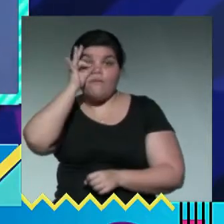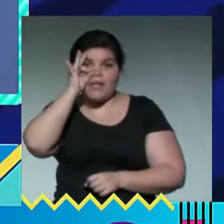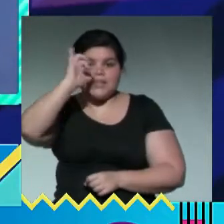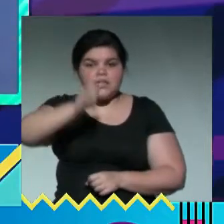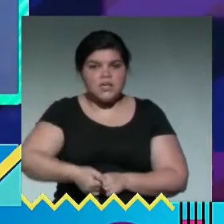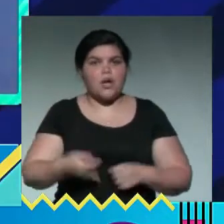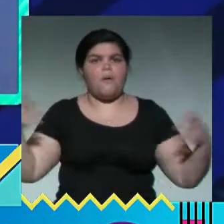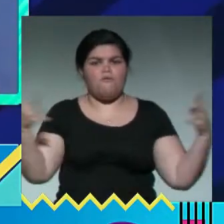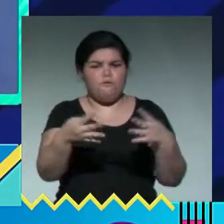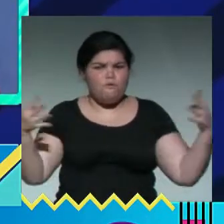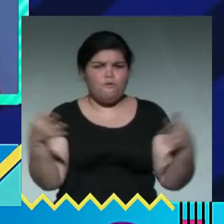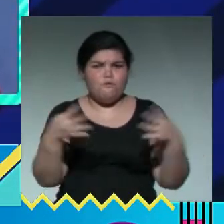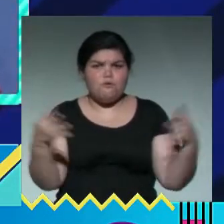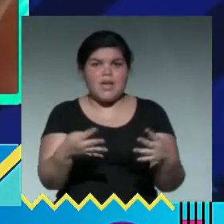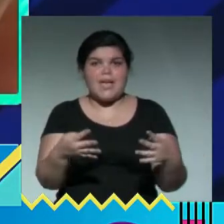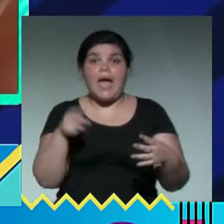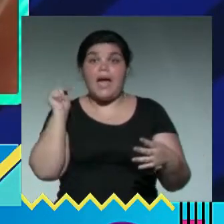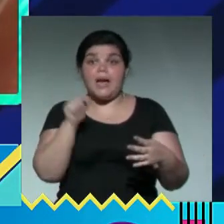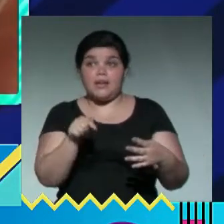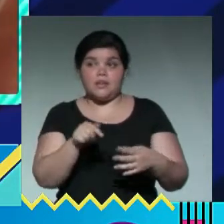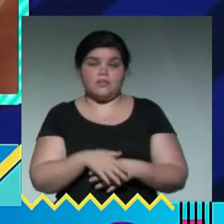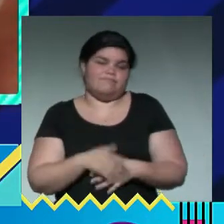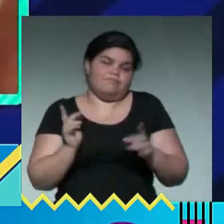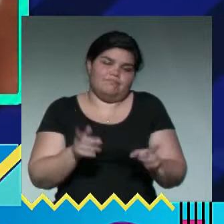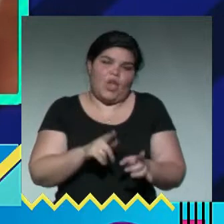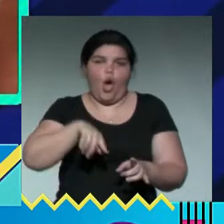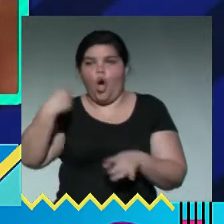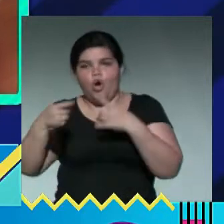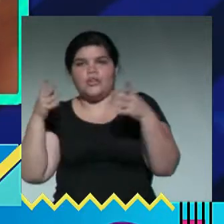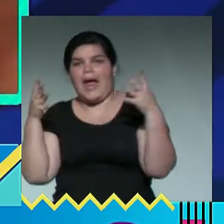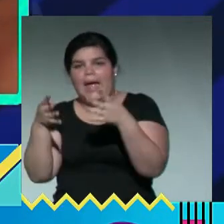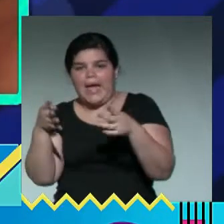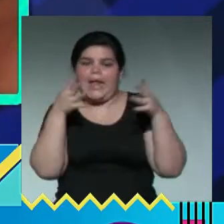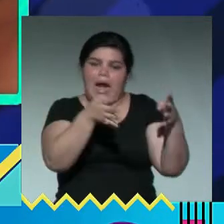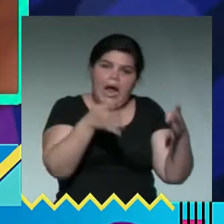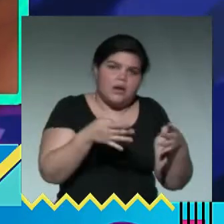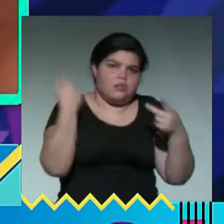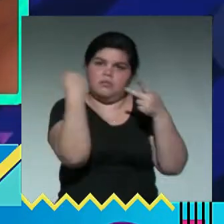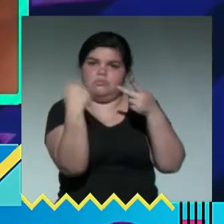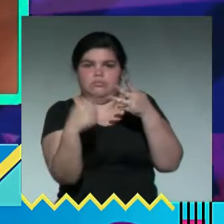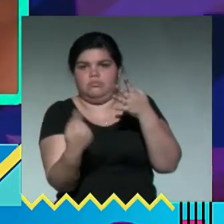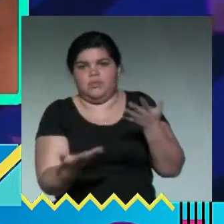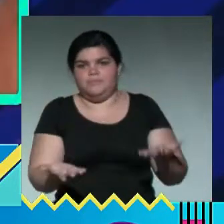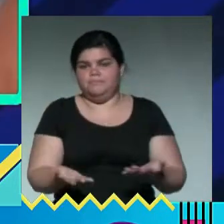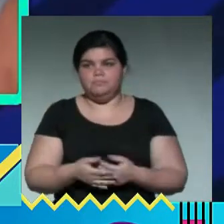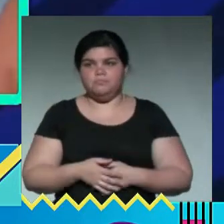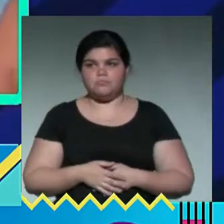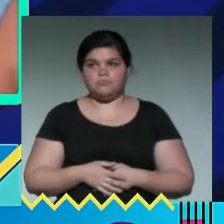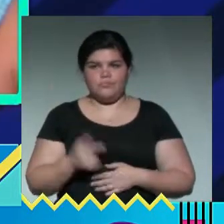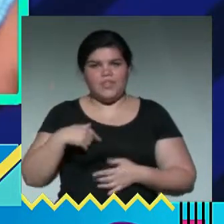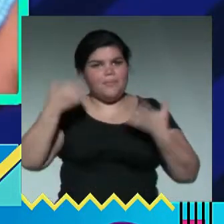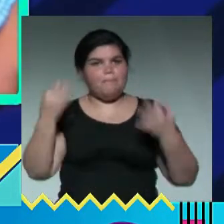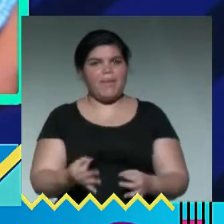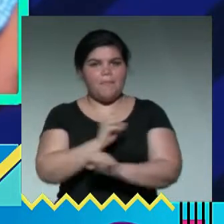en donde, no solamente, por supuesto, otras guerras en el mundo, pero sí, digamos, por citar algo